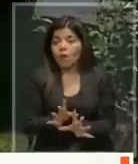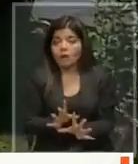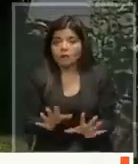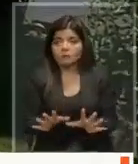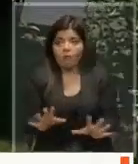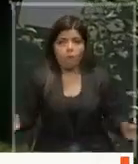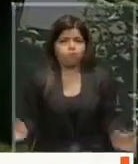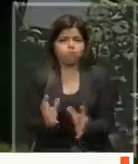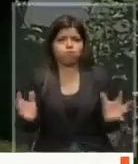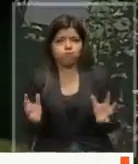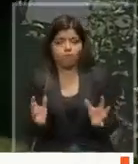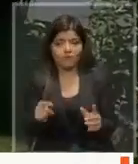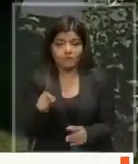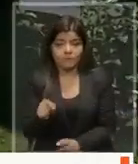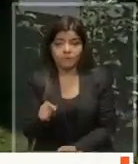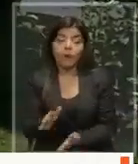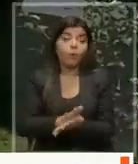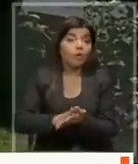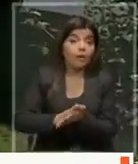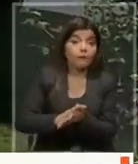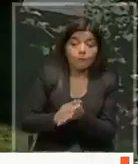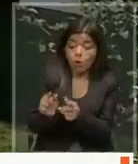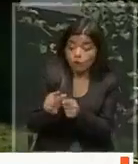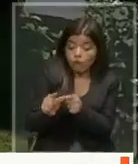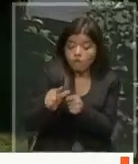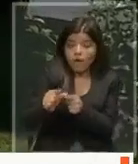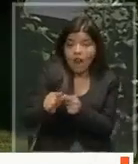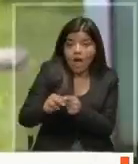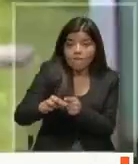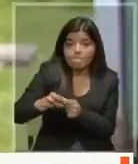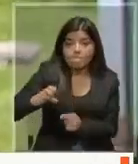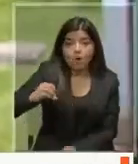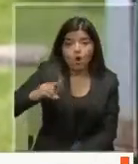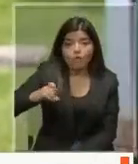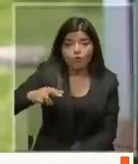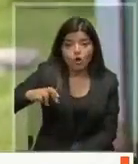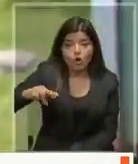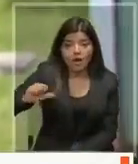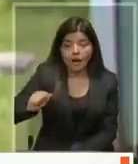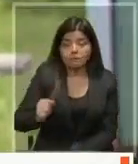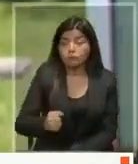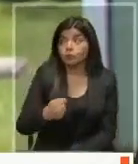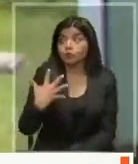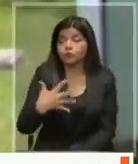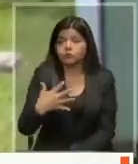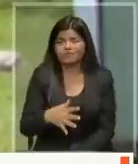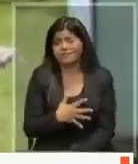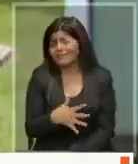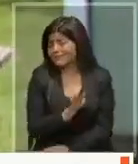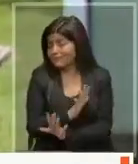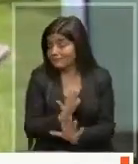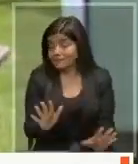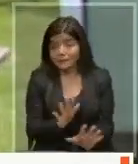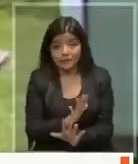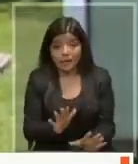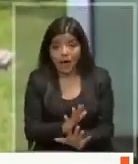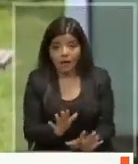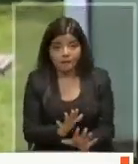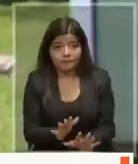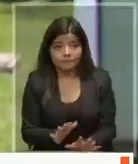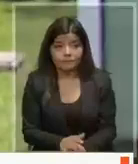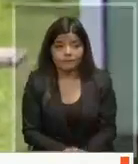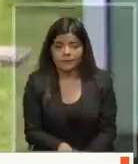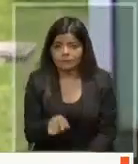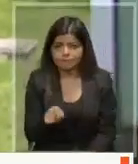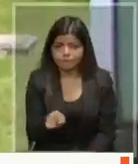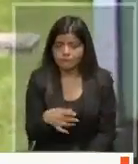que pueda generar, porque la bala tiene pólvora, entonces es muy importante. No, terrible. No, súper... de